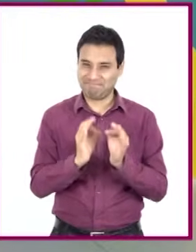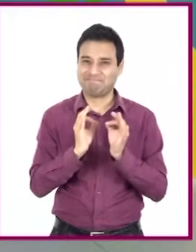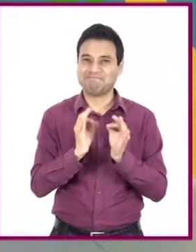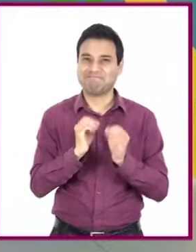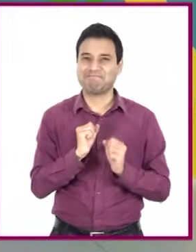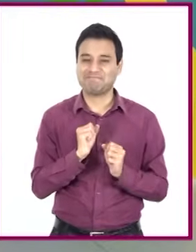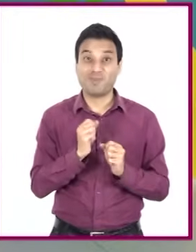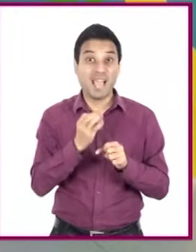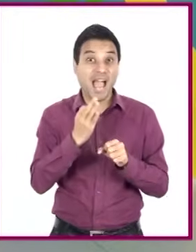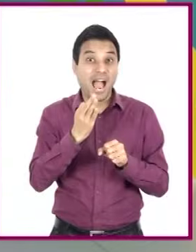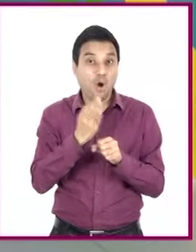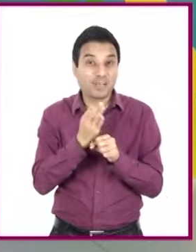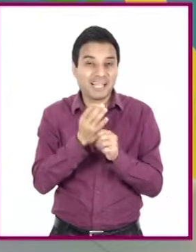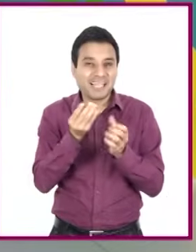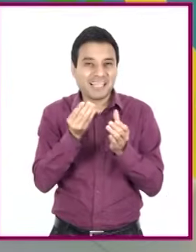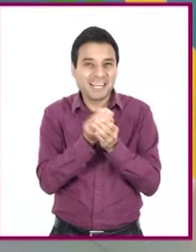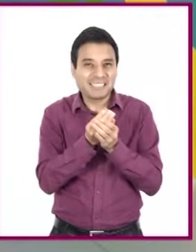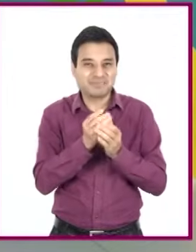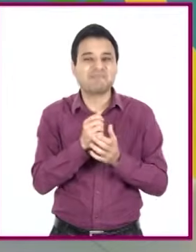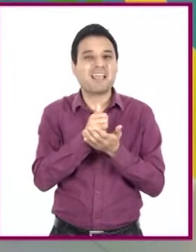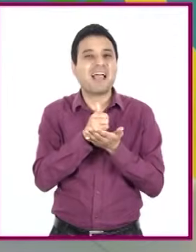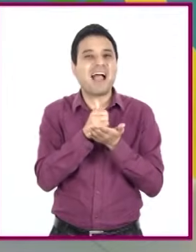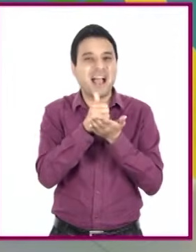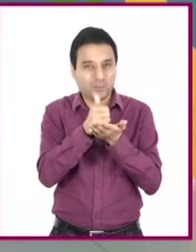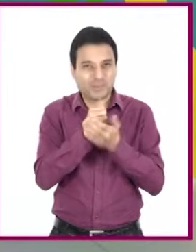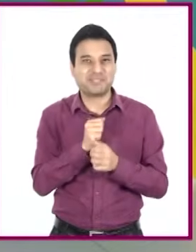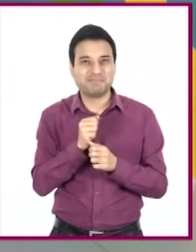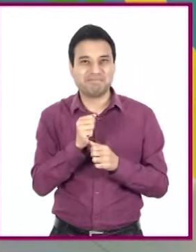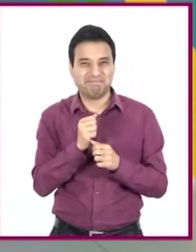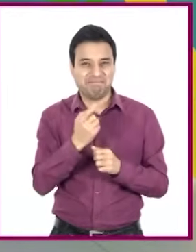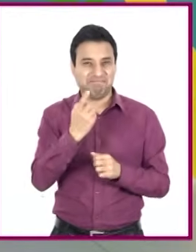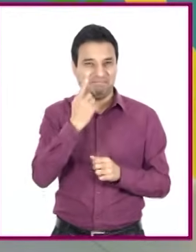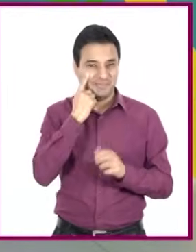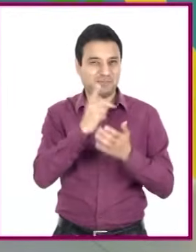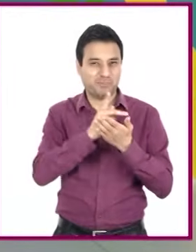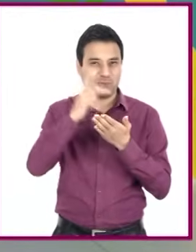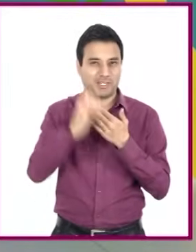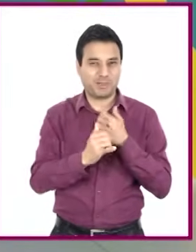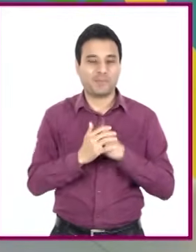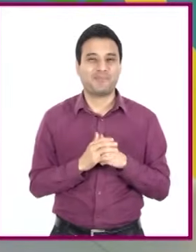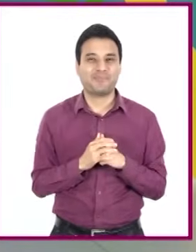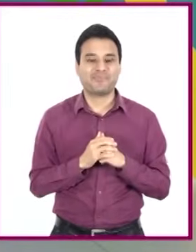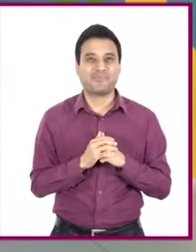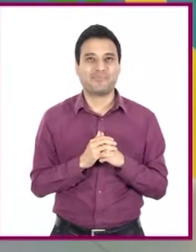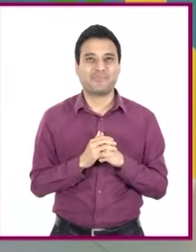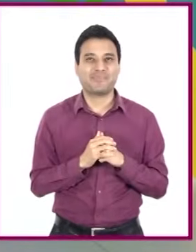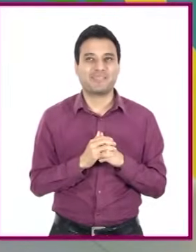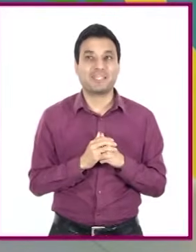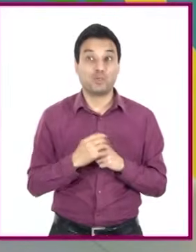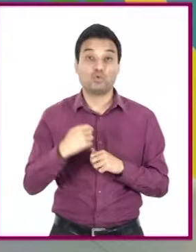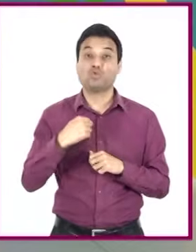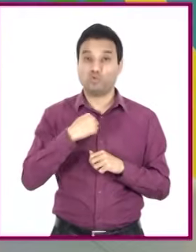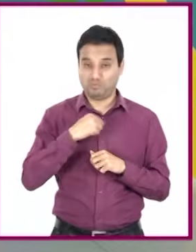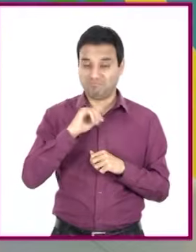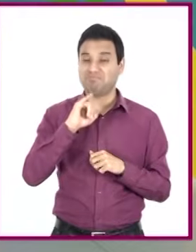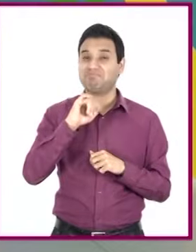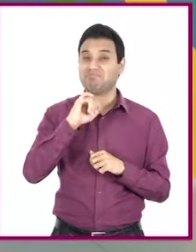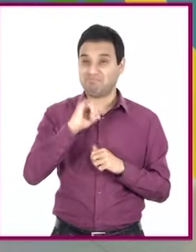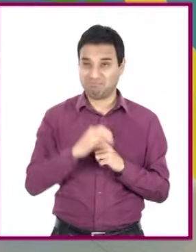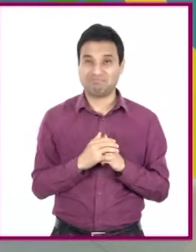entonces en esta sesión los invitamos a participar en el siguiente proyecto. Maestros, yo coincidí en